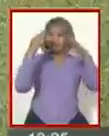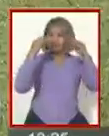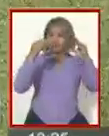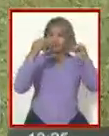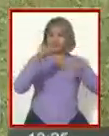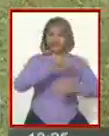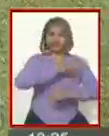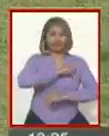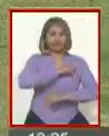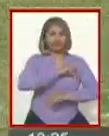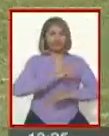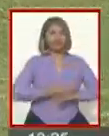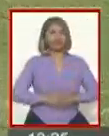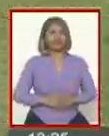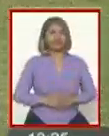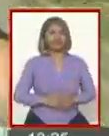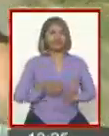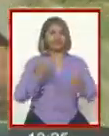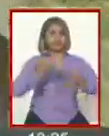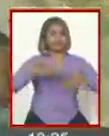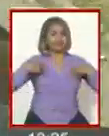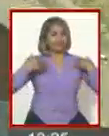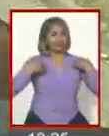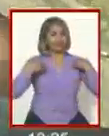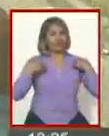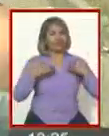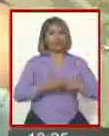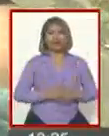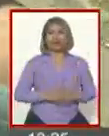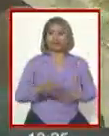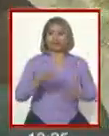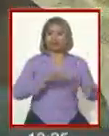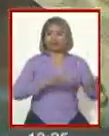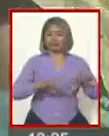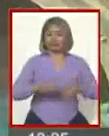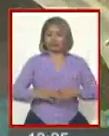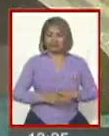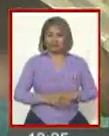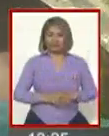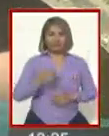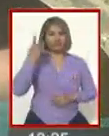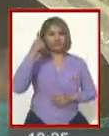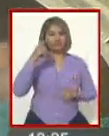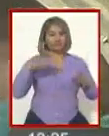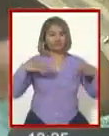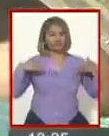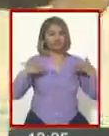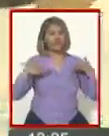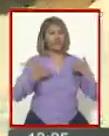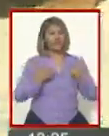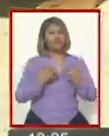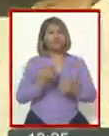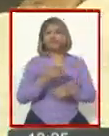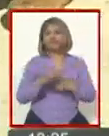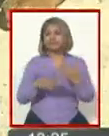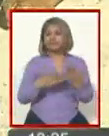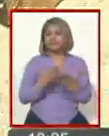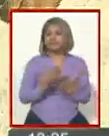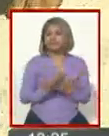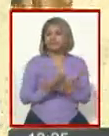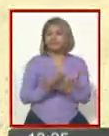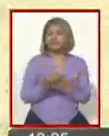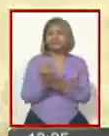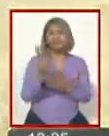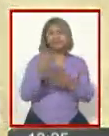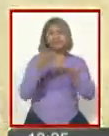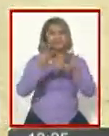los efectivos policiales. Muy contenta, ¿no?, por haber realizado este evento, ¿no?, para las mascotas, ¿no?, que son